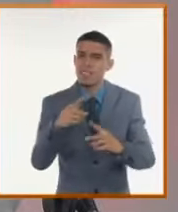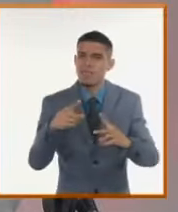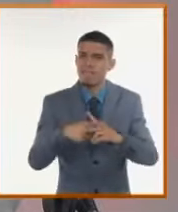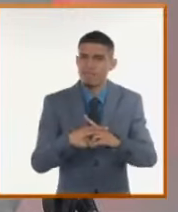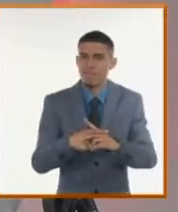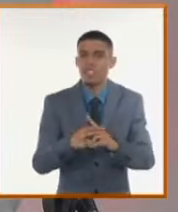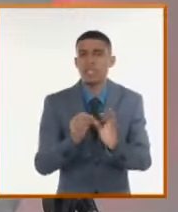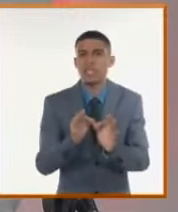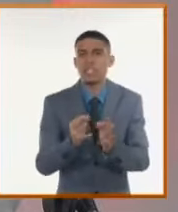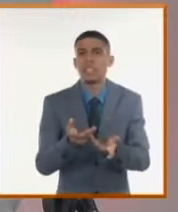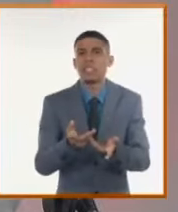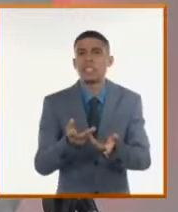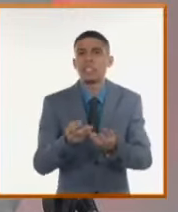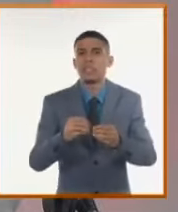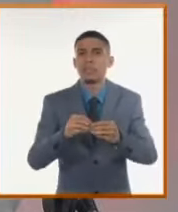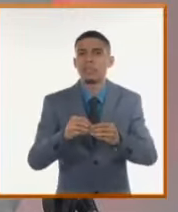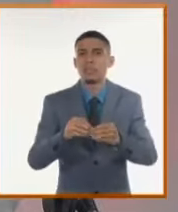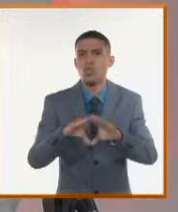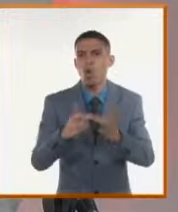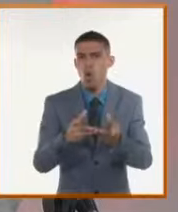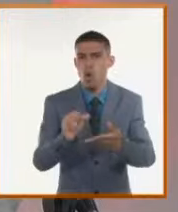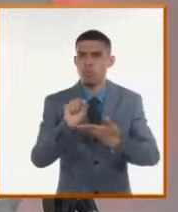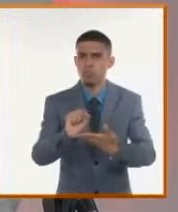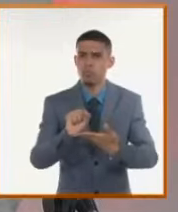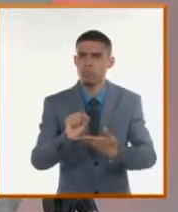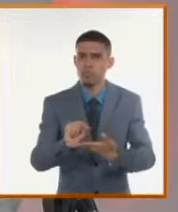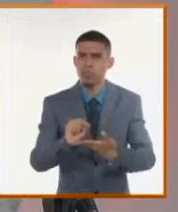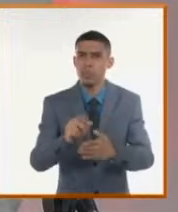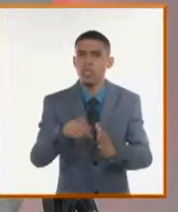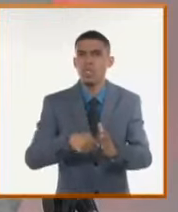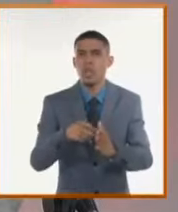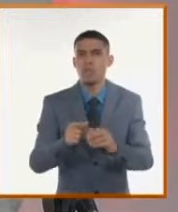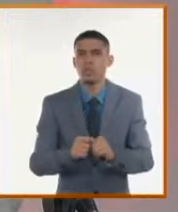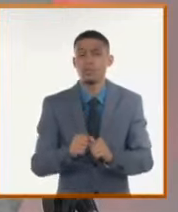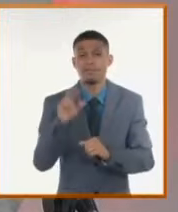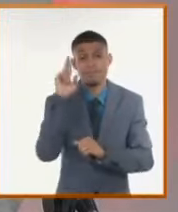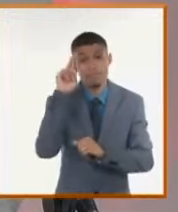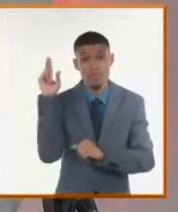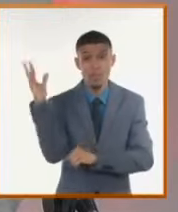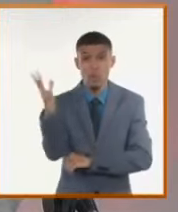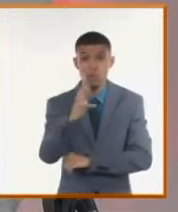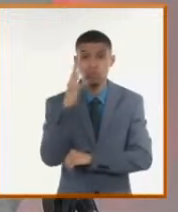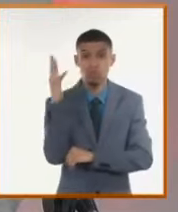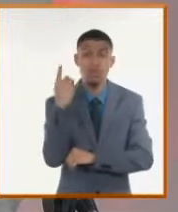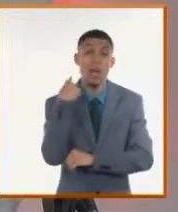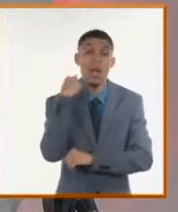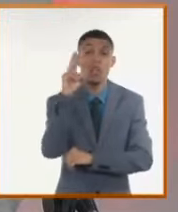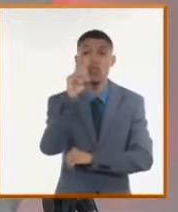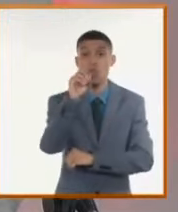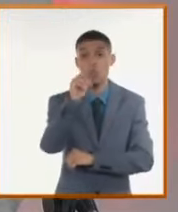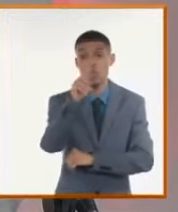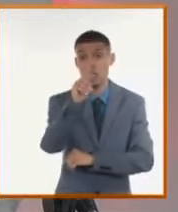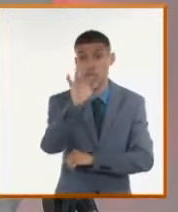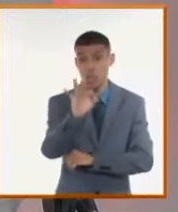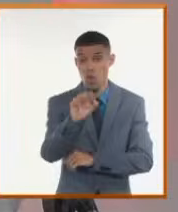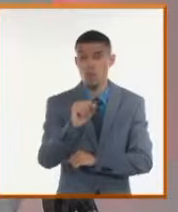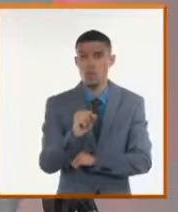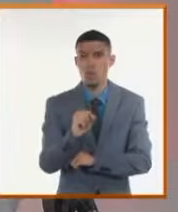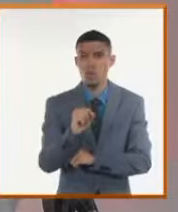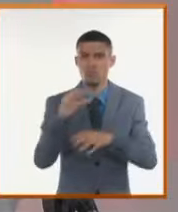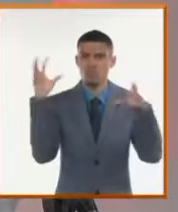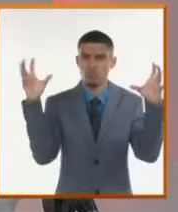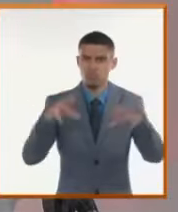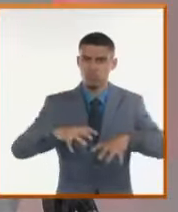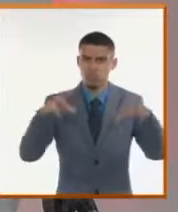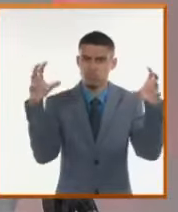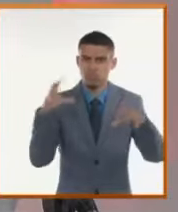eh fue en la el municipio de aguada con la inundaciones que hubo con la tormenta Alberto en el 2018 eh ahí hubo que hacer un puente